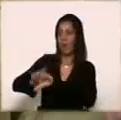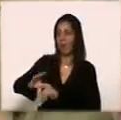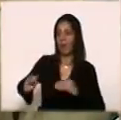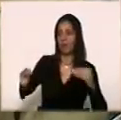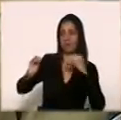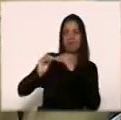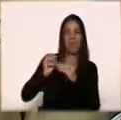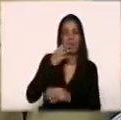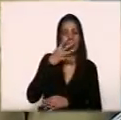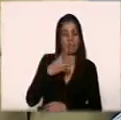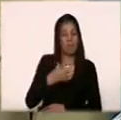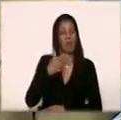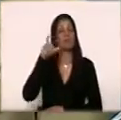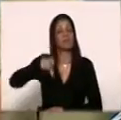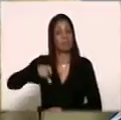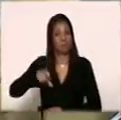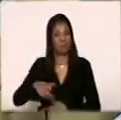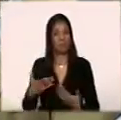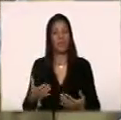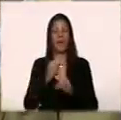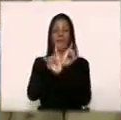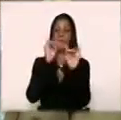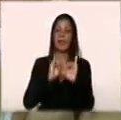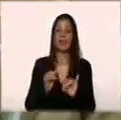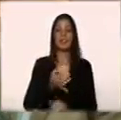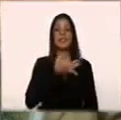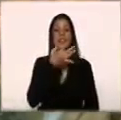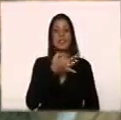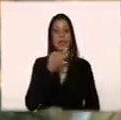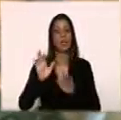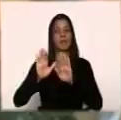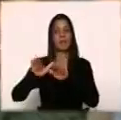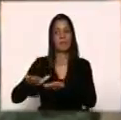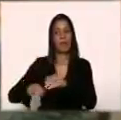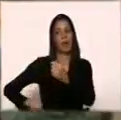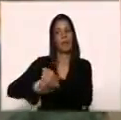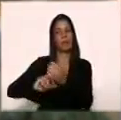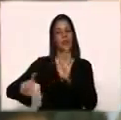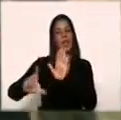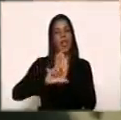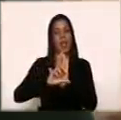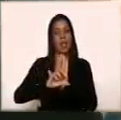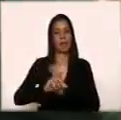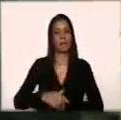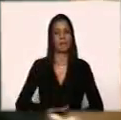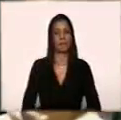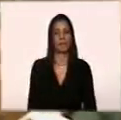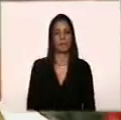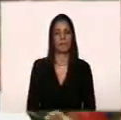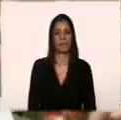servicios que tanto necesitamos. Feliz tarde, apoyamos esta ley.